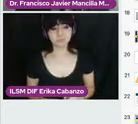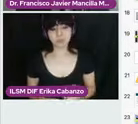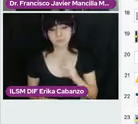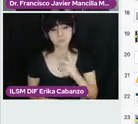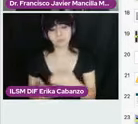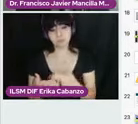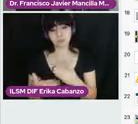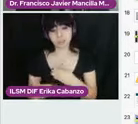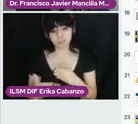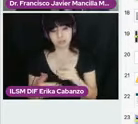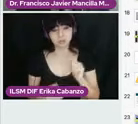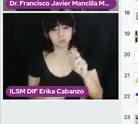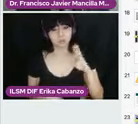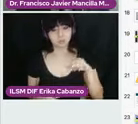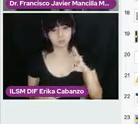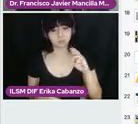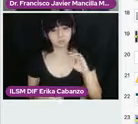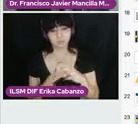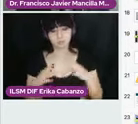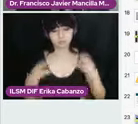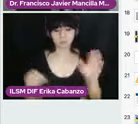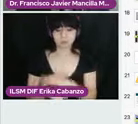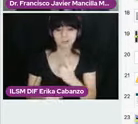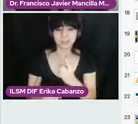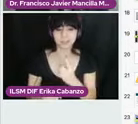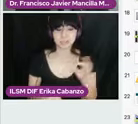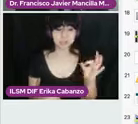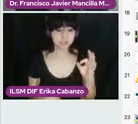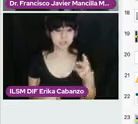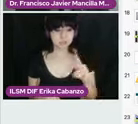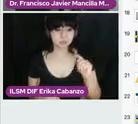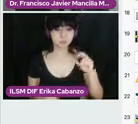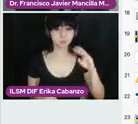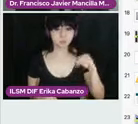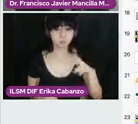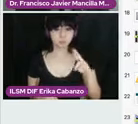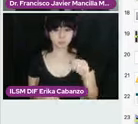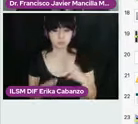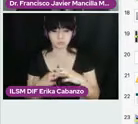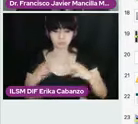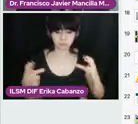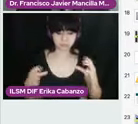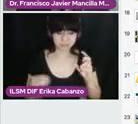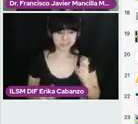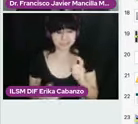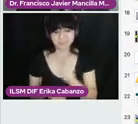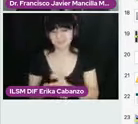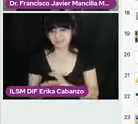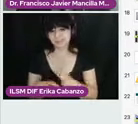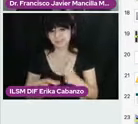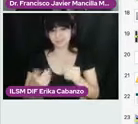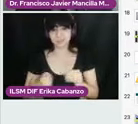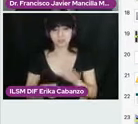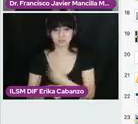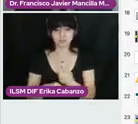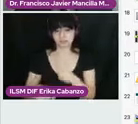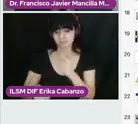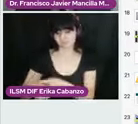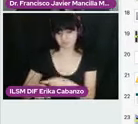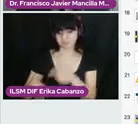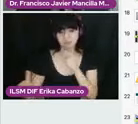Por la discapacidad que genera el descubrir un tumor de manera tardía, ¿sí? Es un paciente que obviamente ya no va a